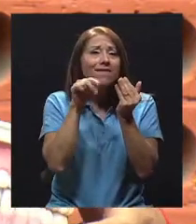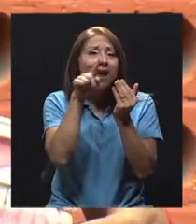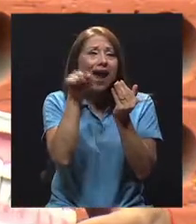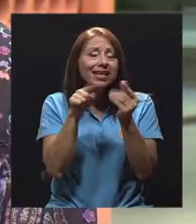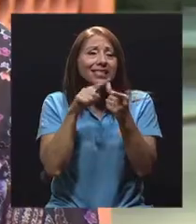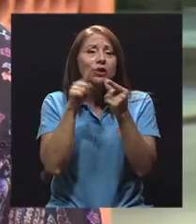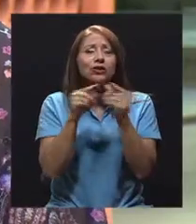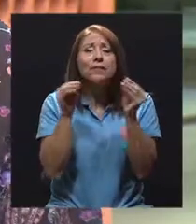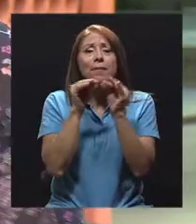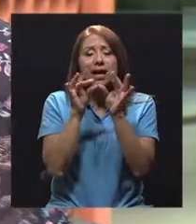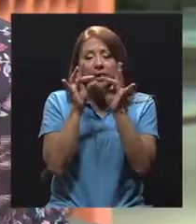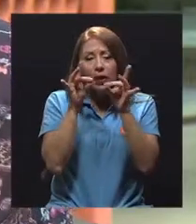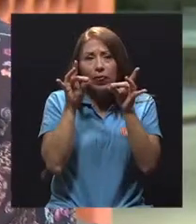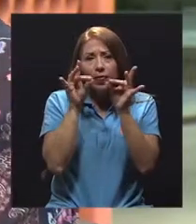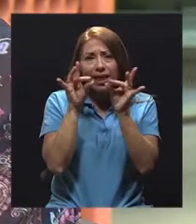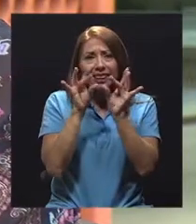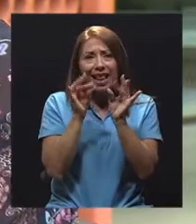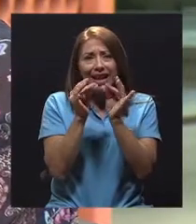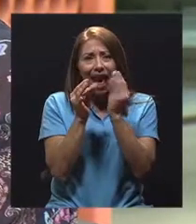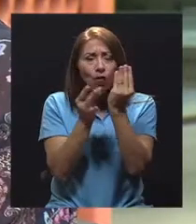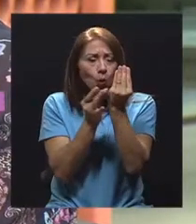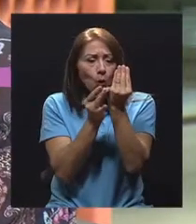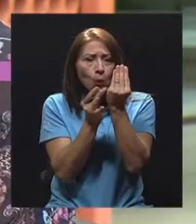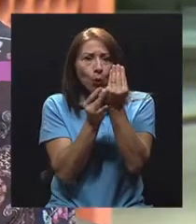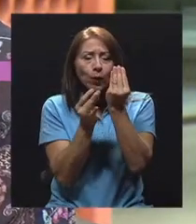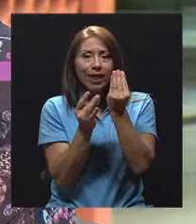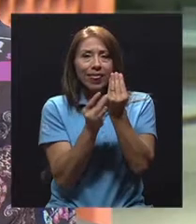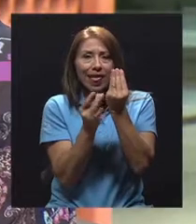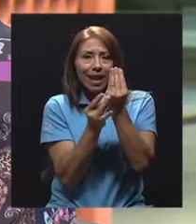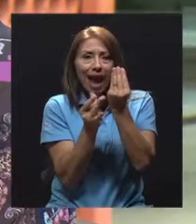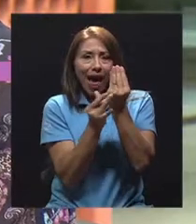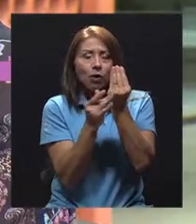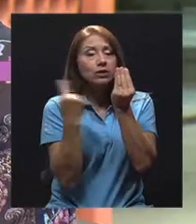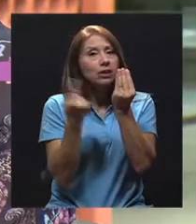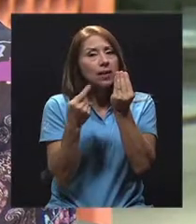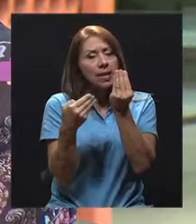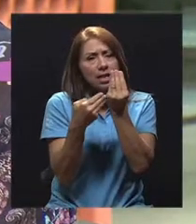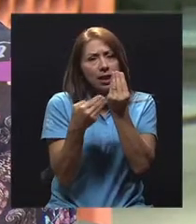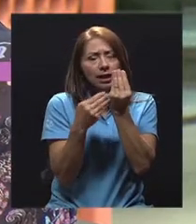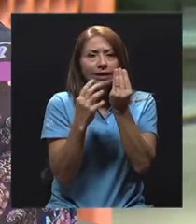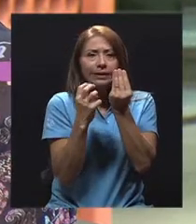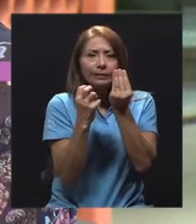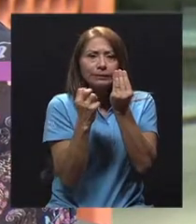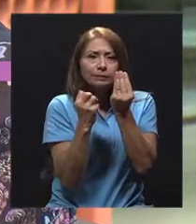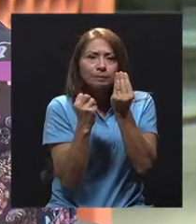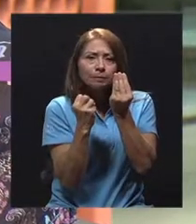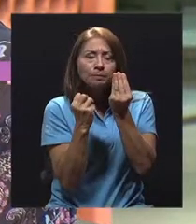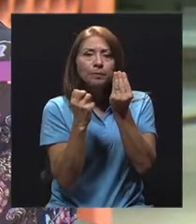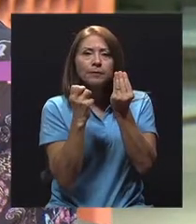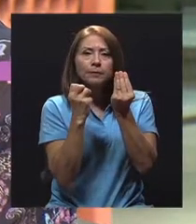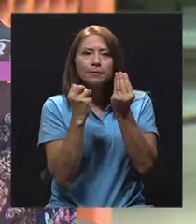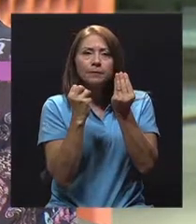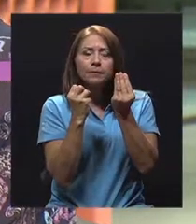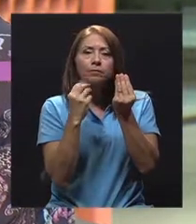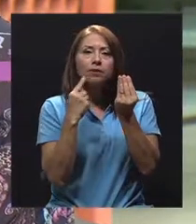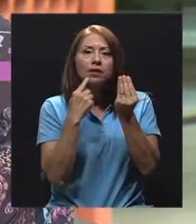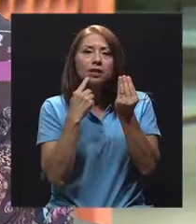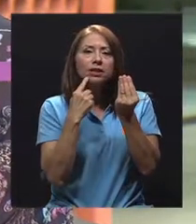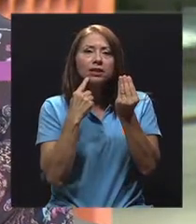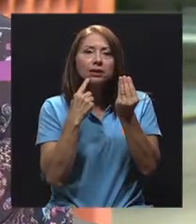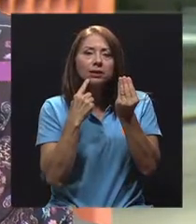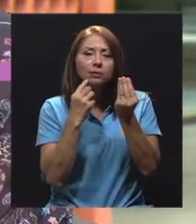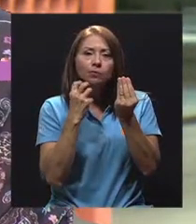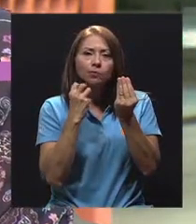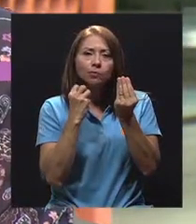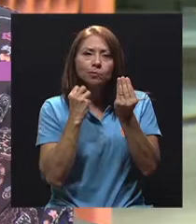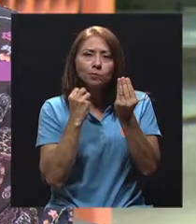más delgado. Entonces, al hacerse delgado y al estar en constante traumatismo, presión, apretar los dientes,